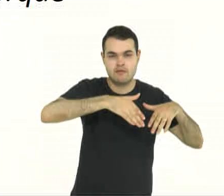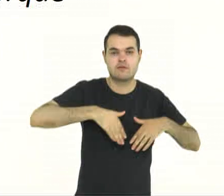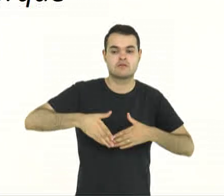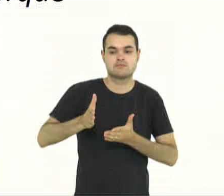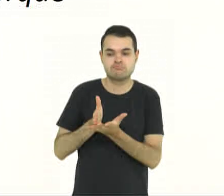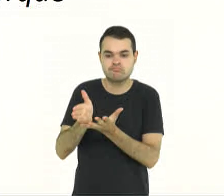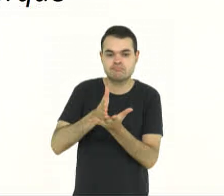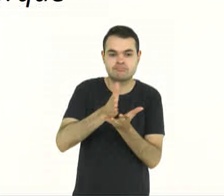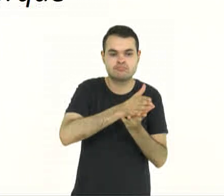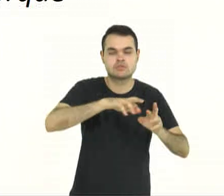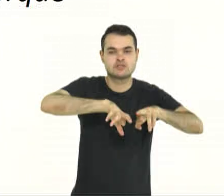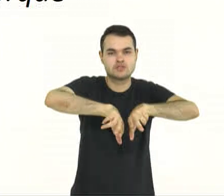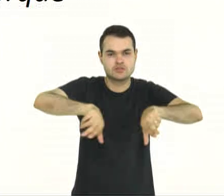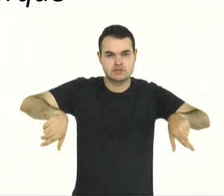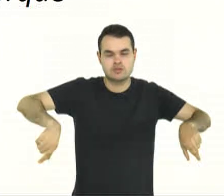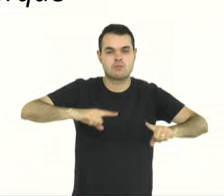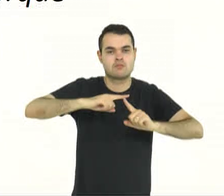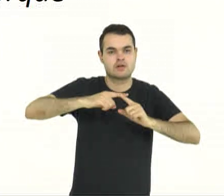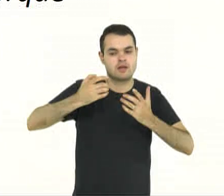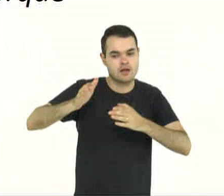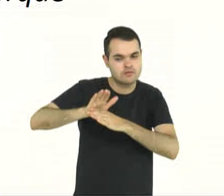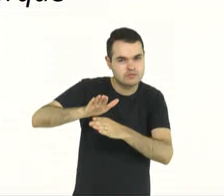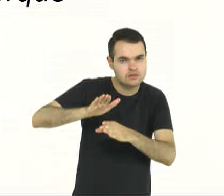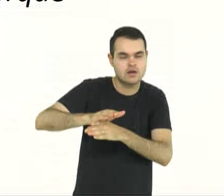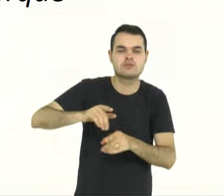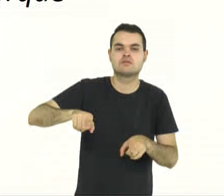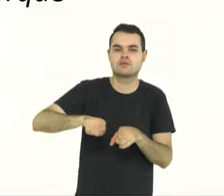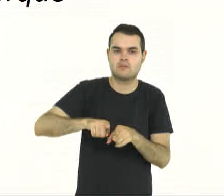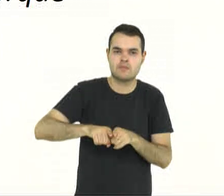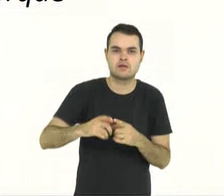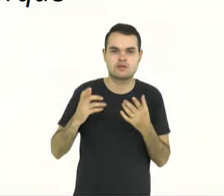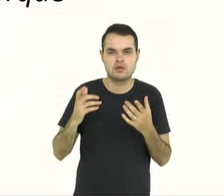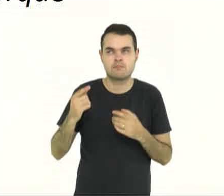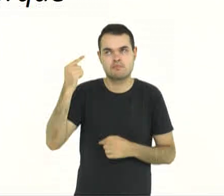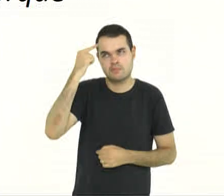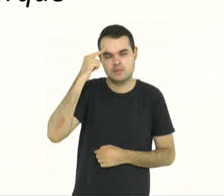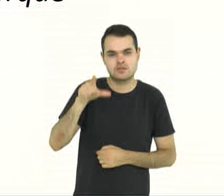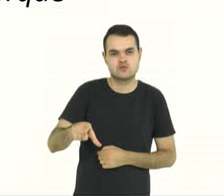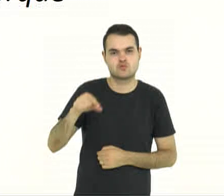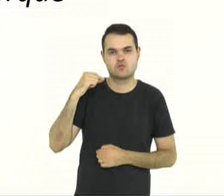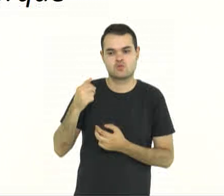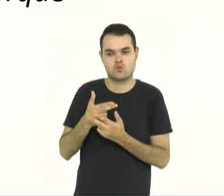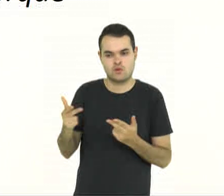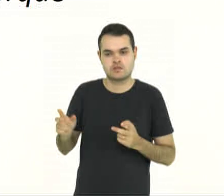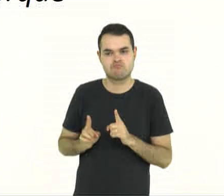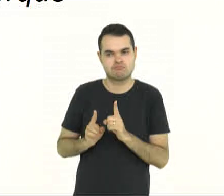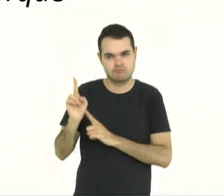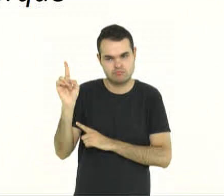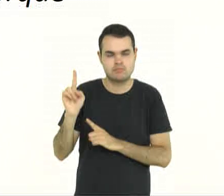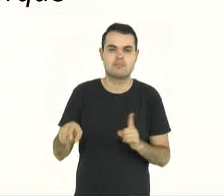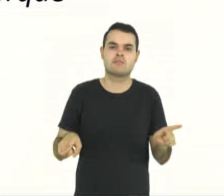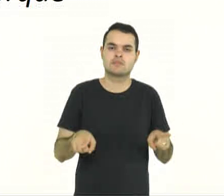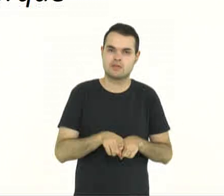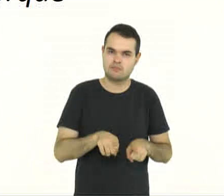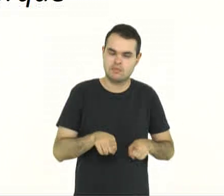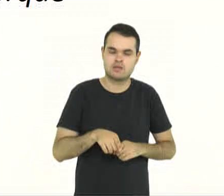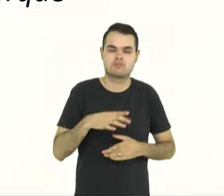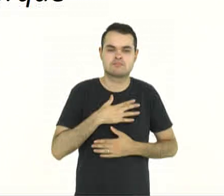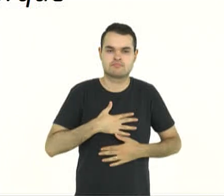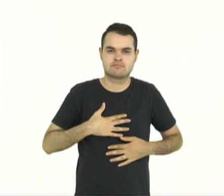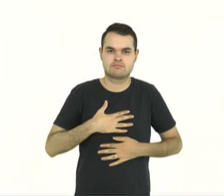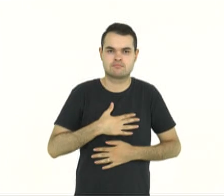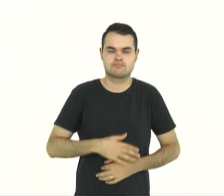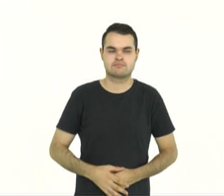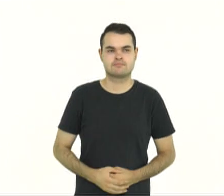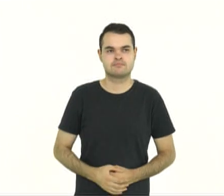estudia carreras diferentes, porque quiere ayudarnos a elegir algo en lo que no solo vamos a tener éxito, sino también